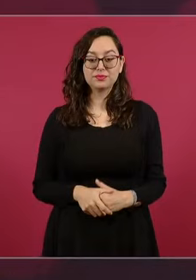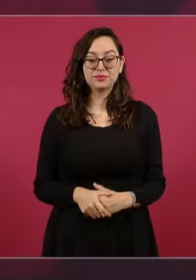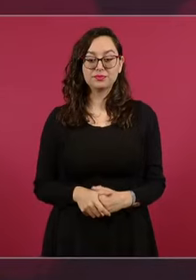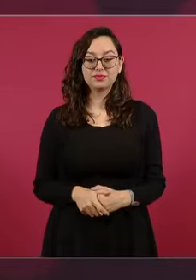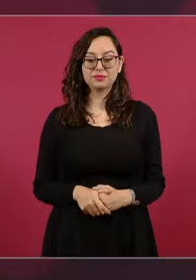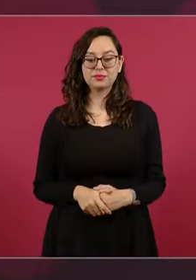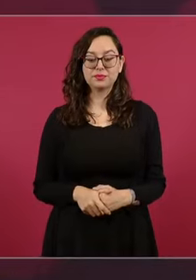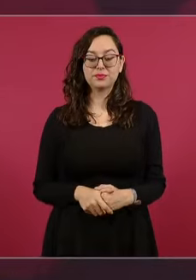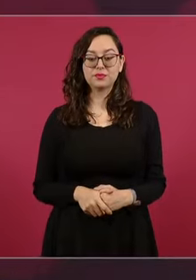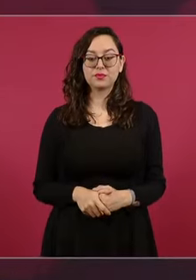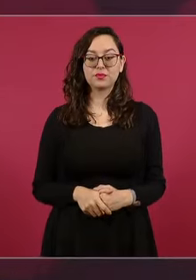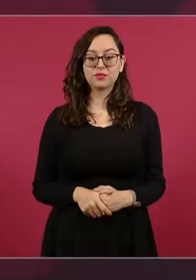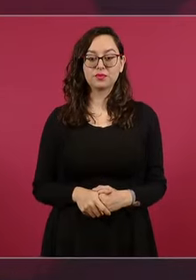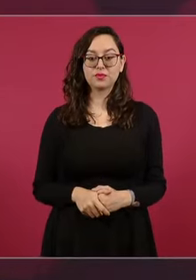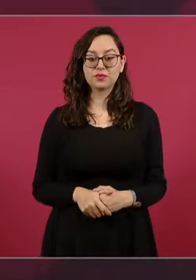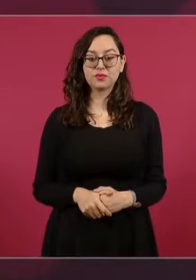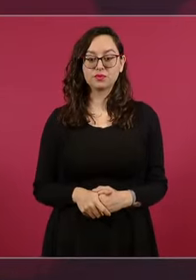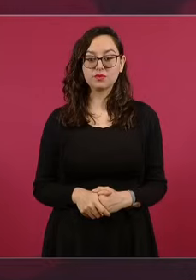Parte del libro